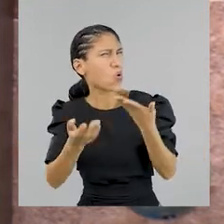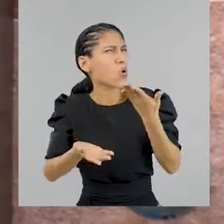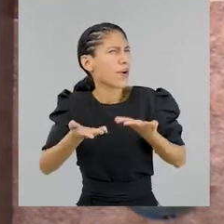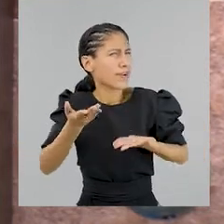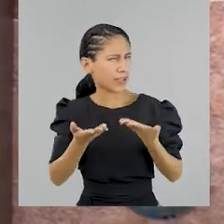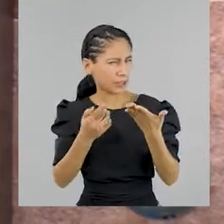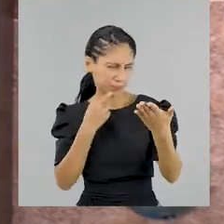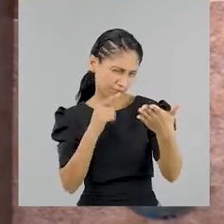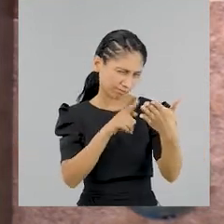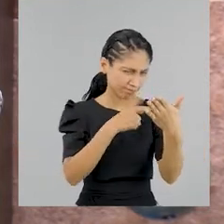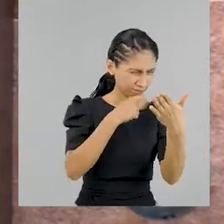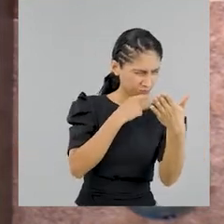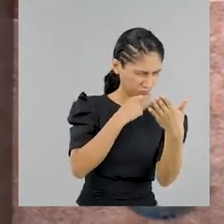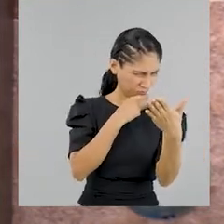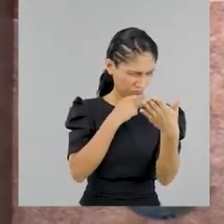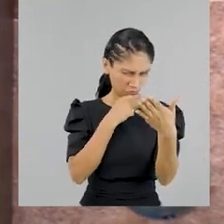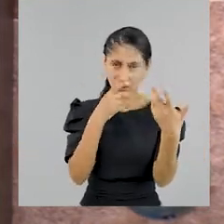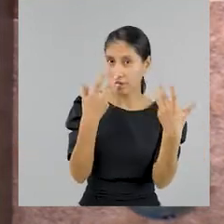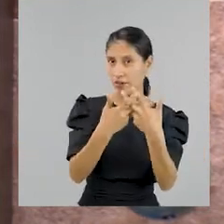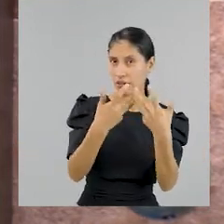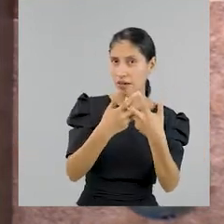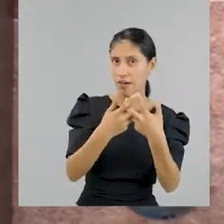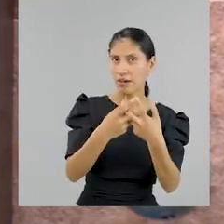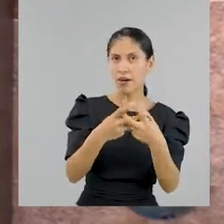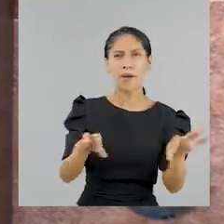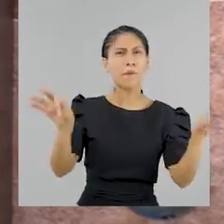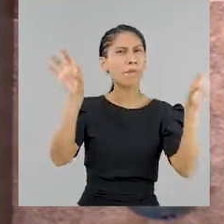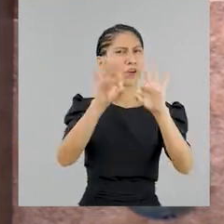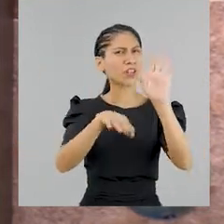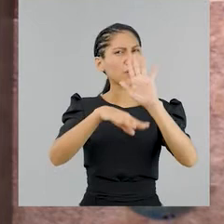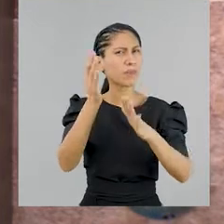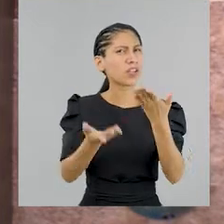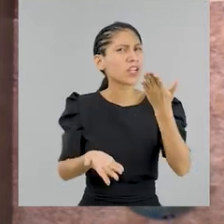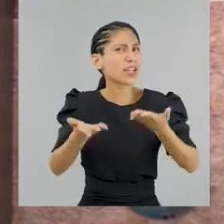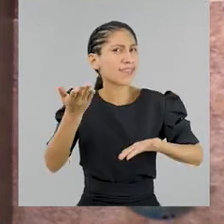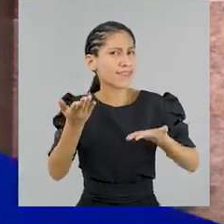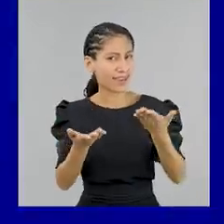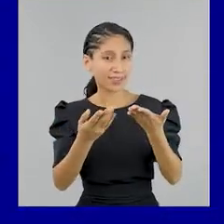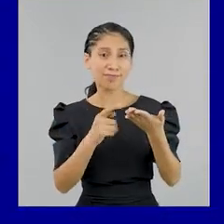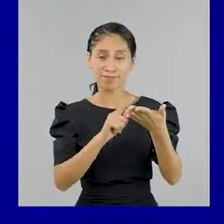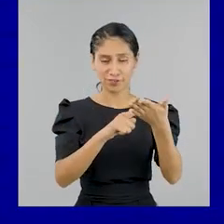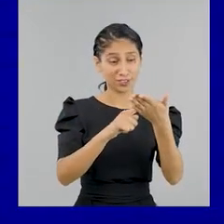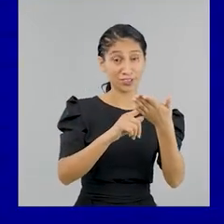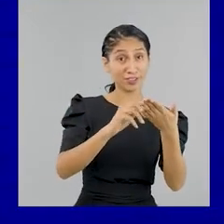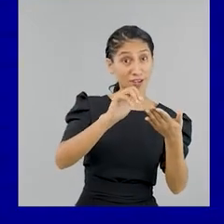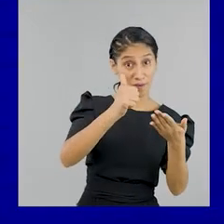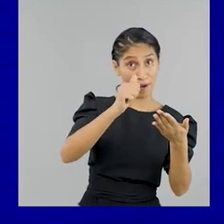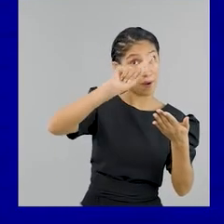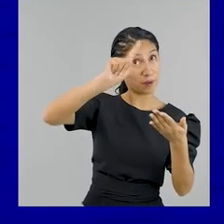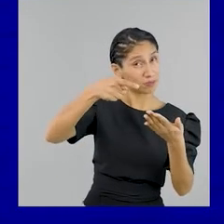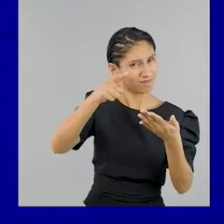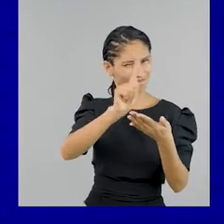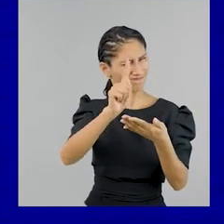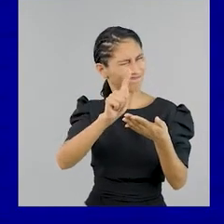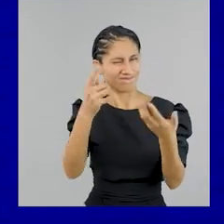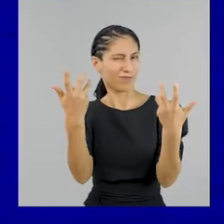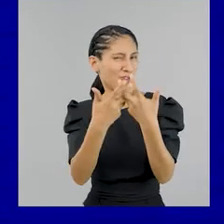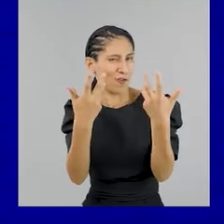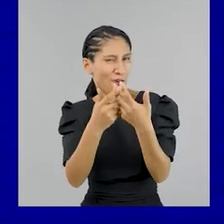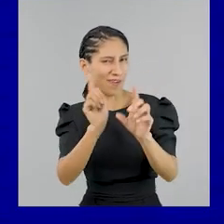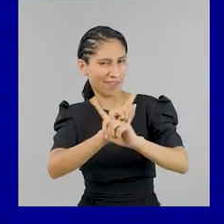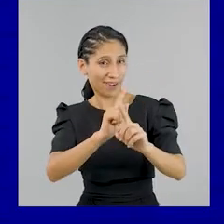en el texto, tiene una connotación más importante. Así dejamos de lado esta alternativa y pasamos a la B.